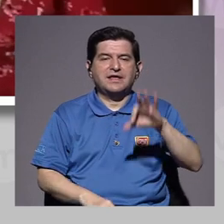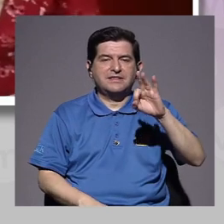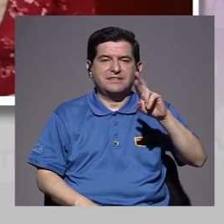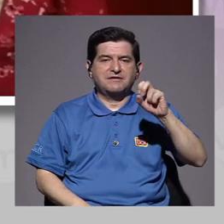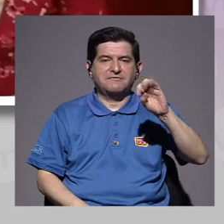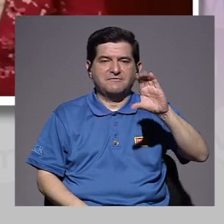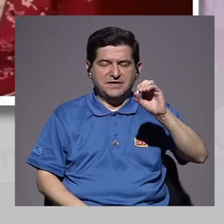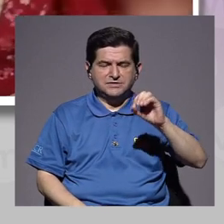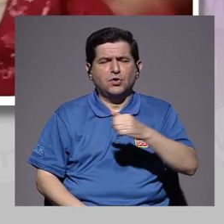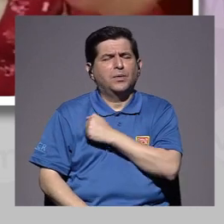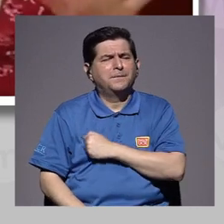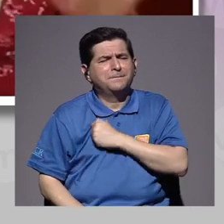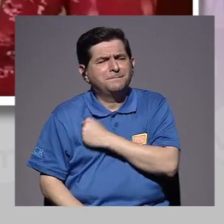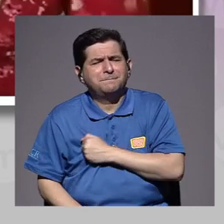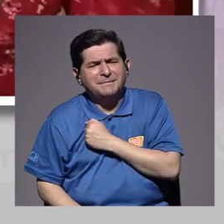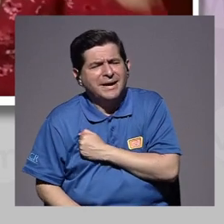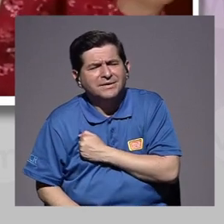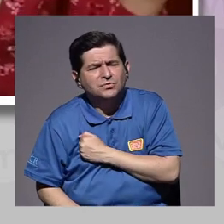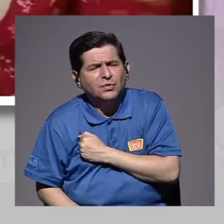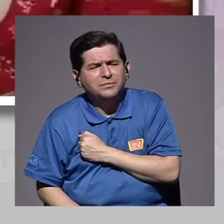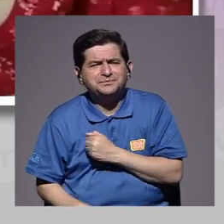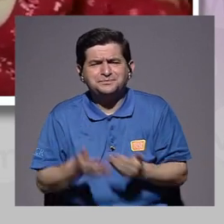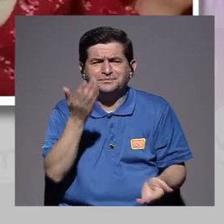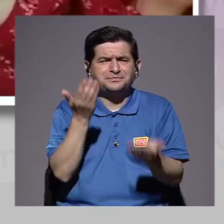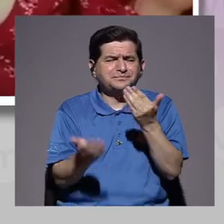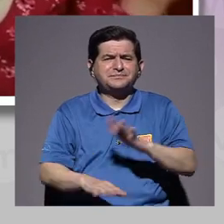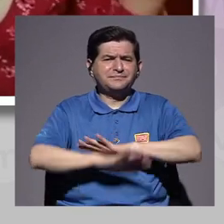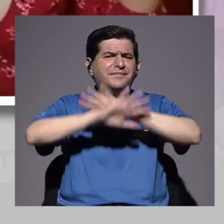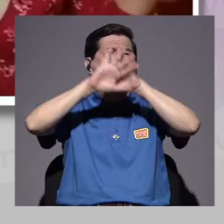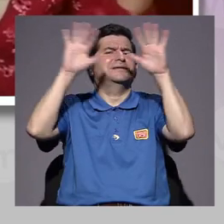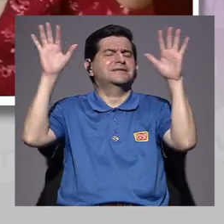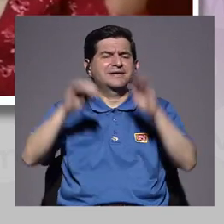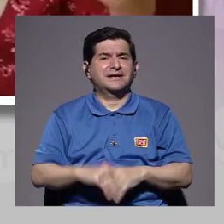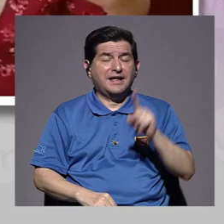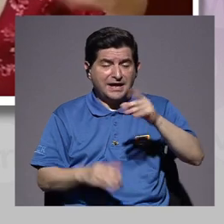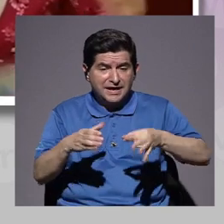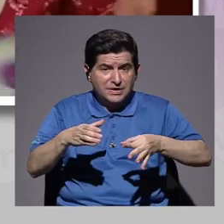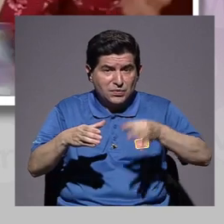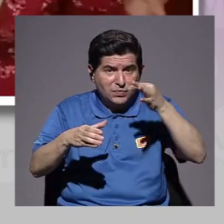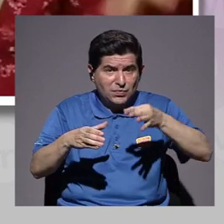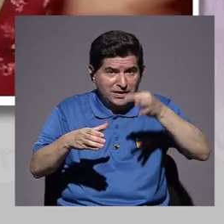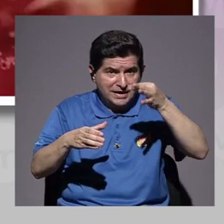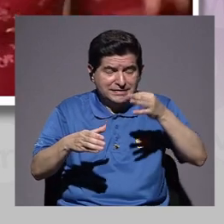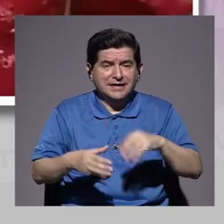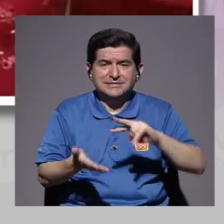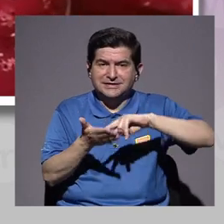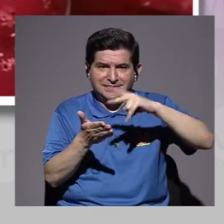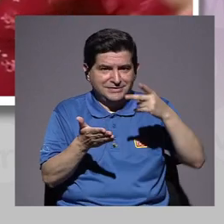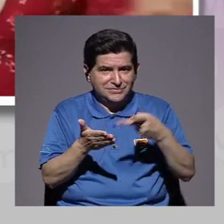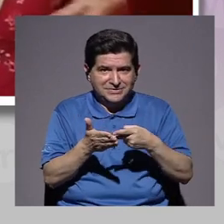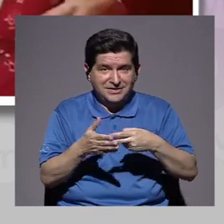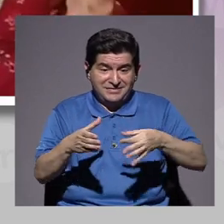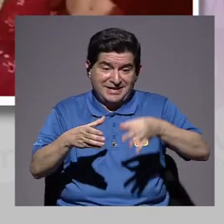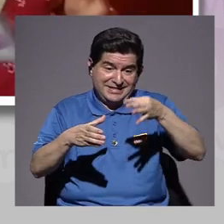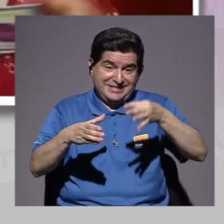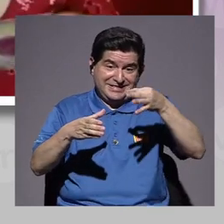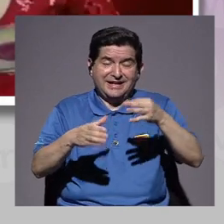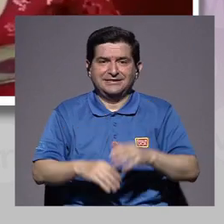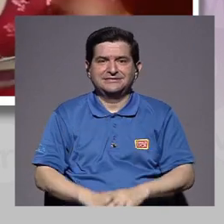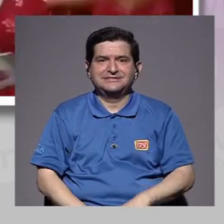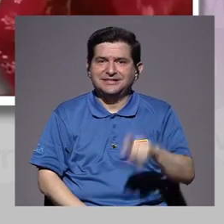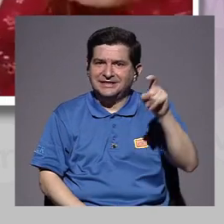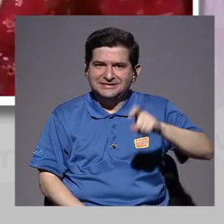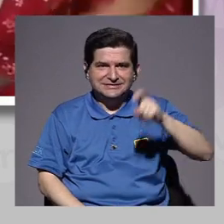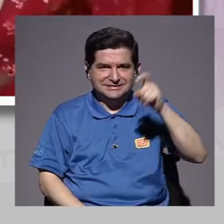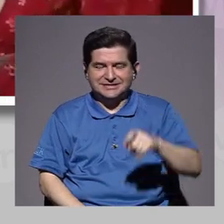jugo? ¿Sí? Perdón, nada más para tal vez para tener claro que una taza no es una taza, ¿verdad?